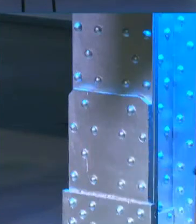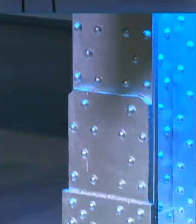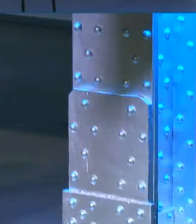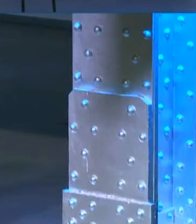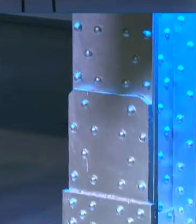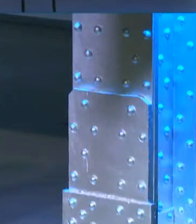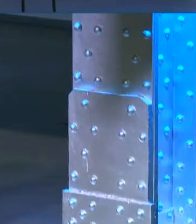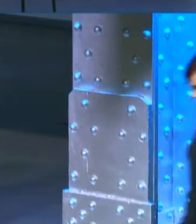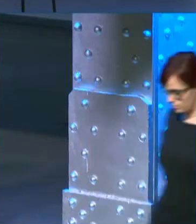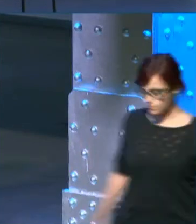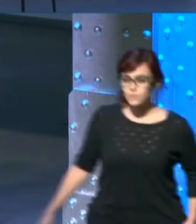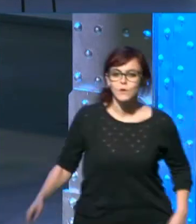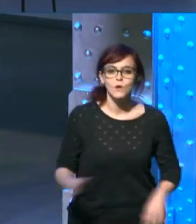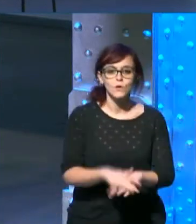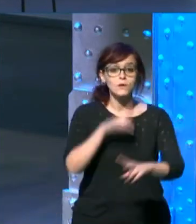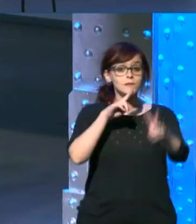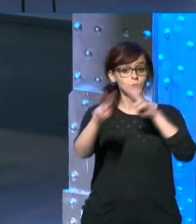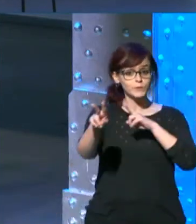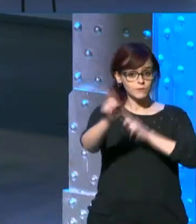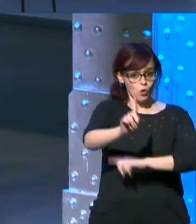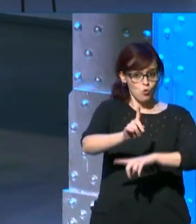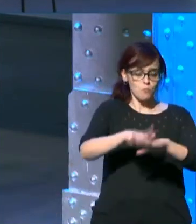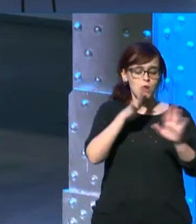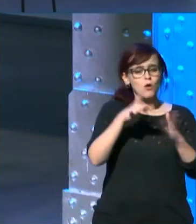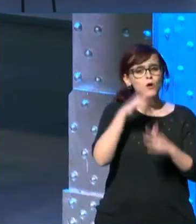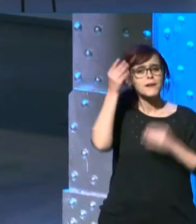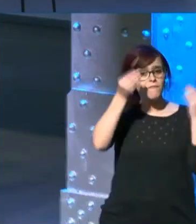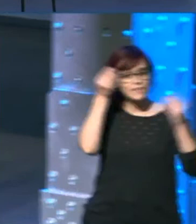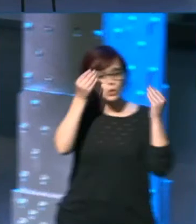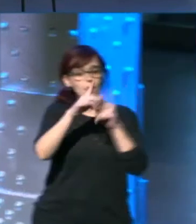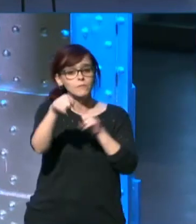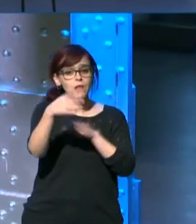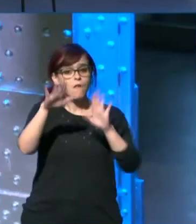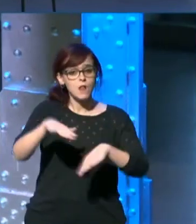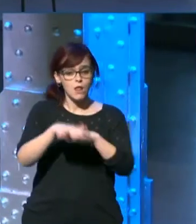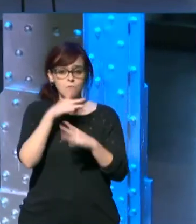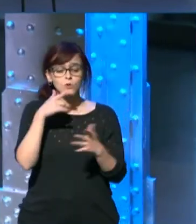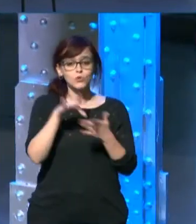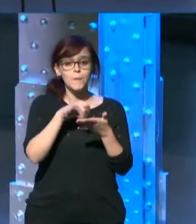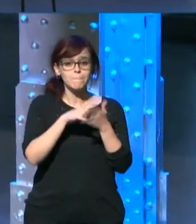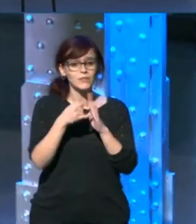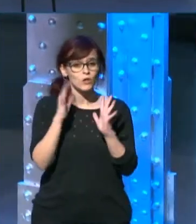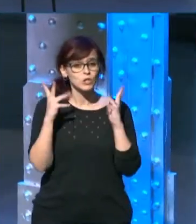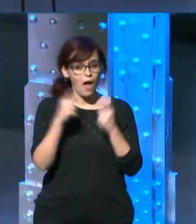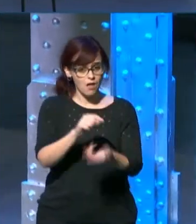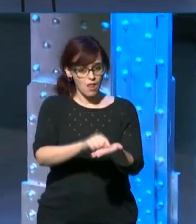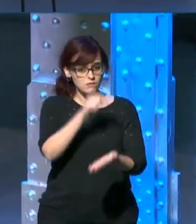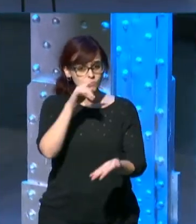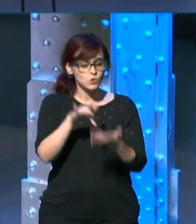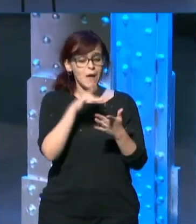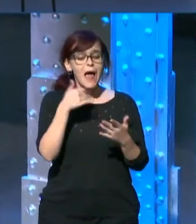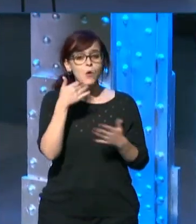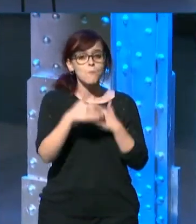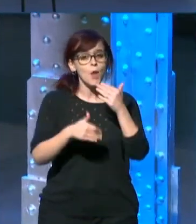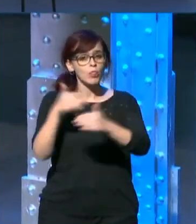respuesta. Lo que sí que voy a hacer es una pequeña reflexión. Y al final, lo que ocurre cuando estamos aplicando los métodos ágiles no es simplemente que estamos cambiando un